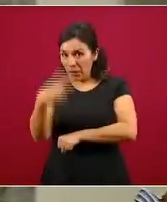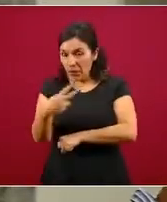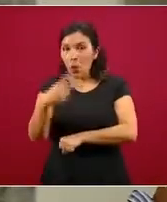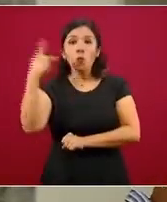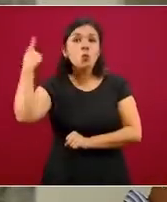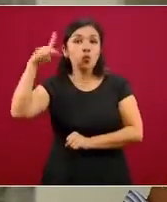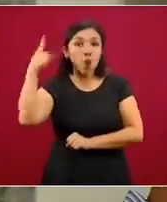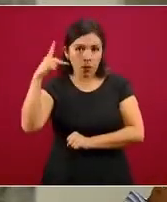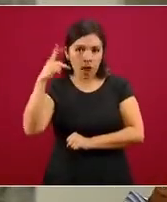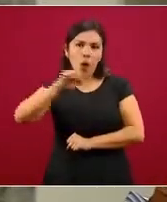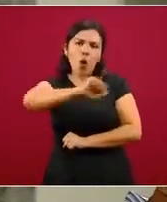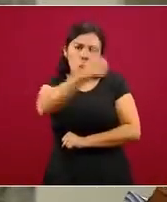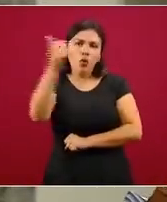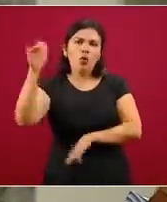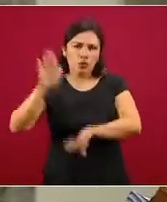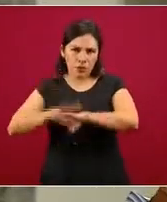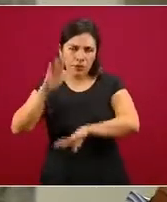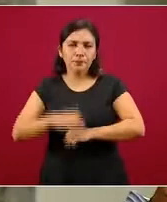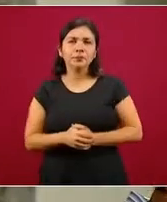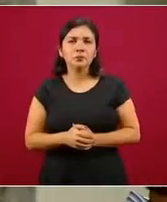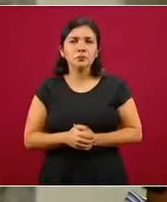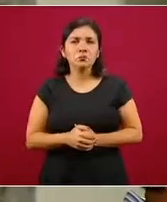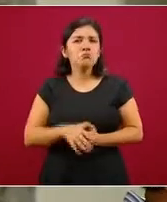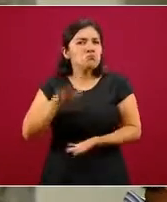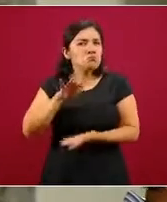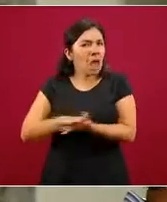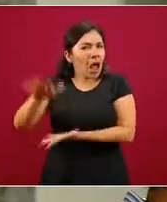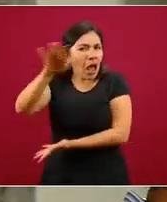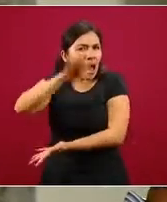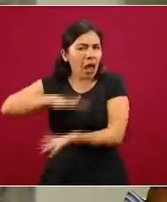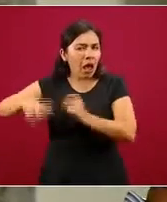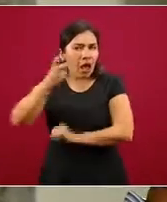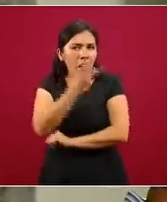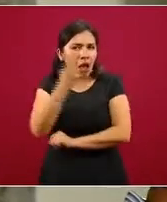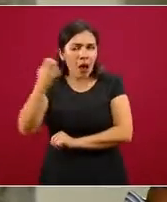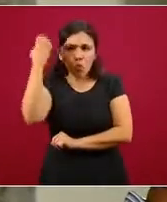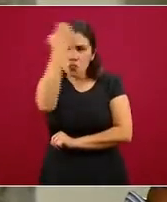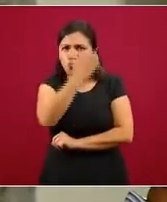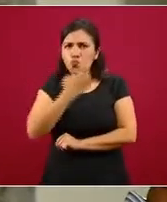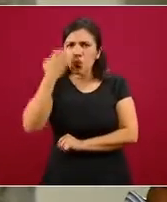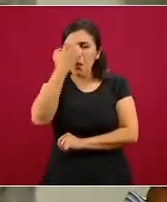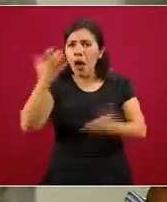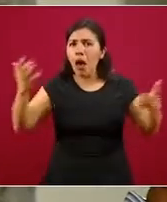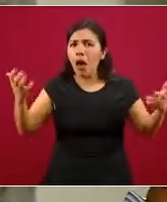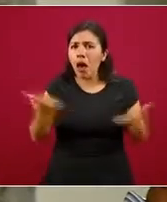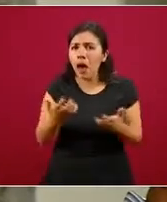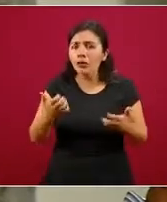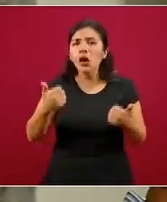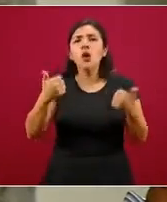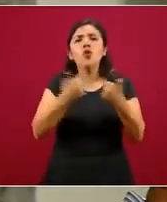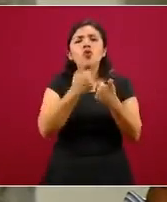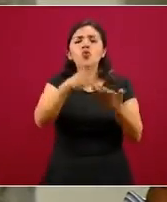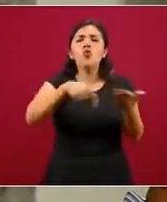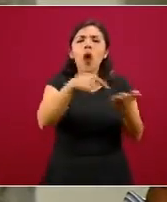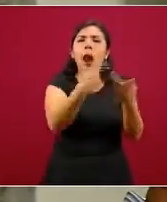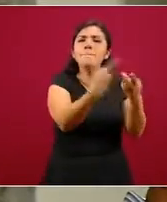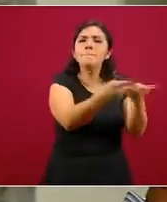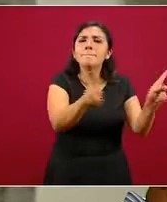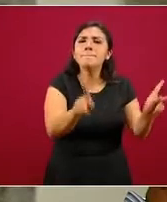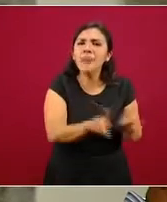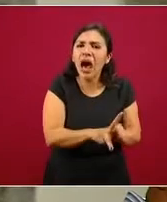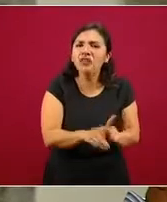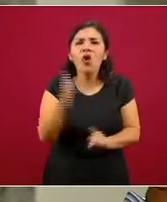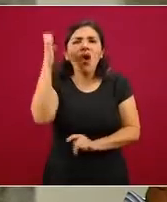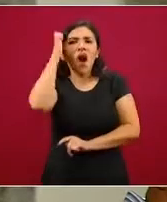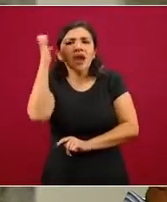y Puebla, entre otros. En la mayoría de los casos, subsecretario, las pruebas se realizaron en patios,